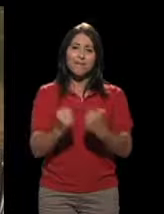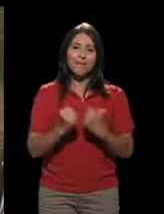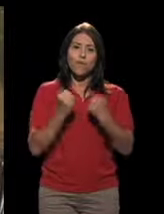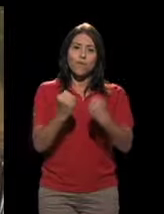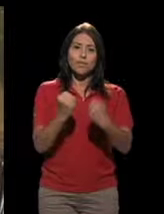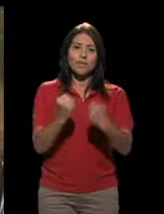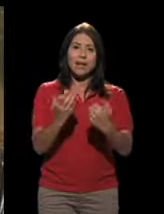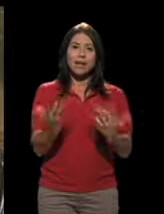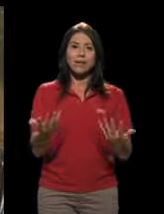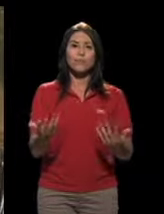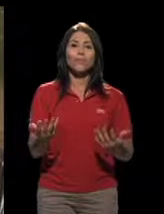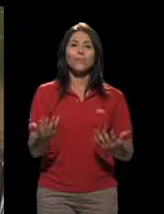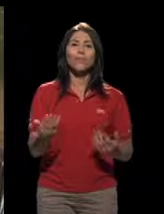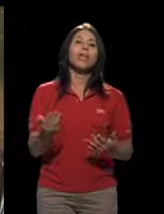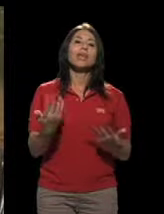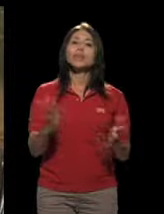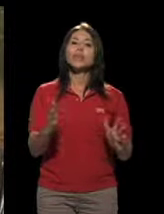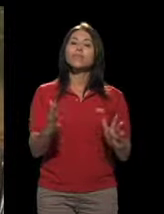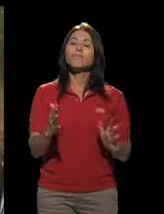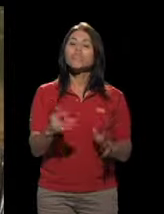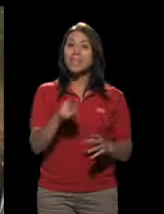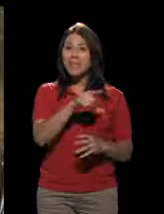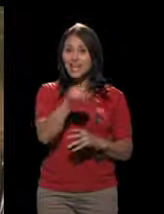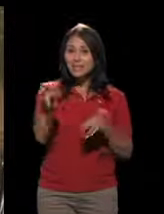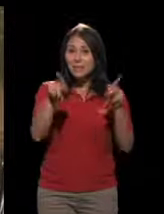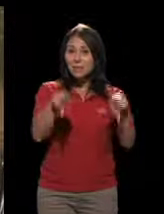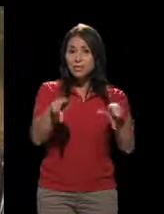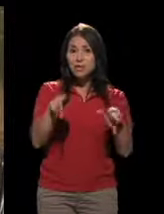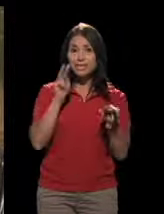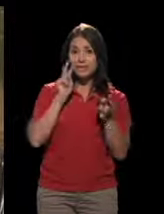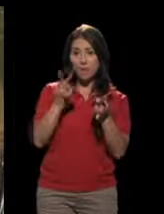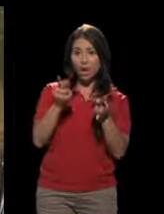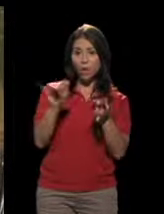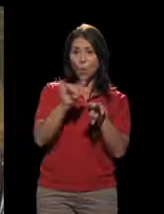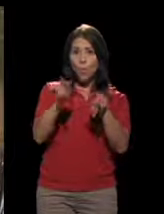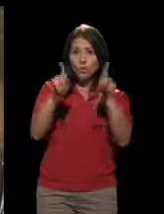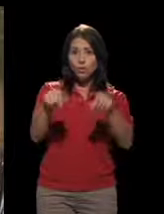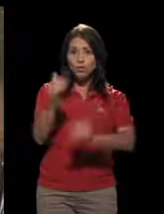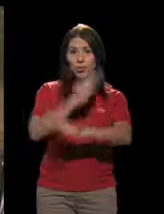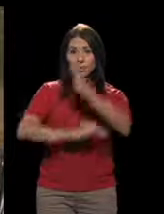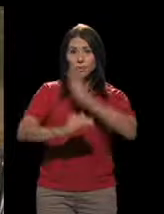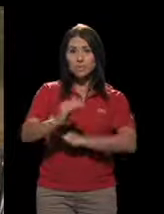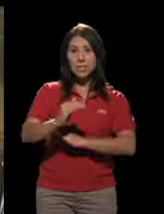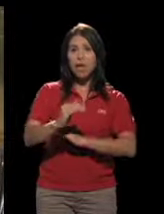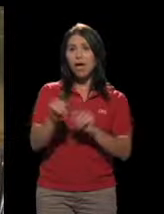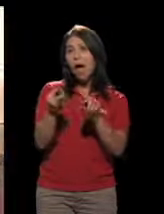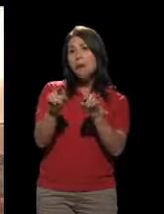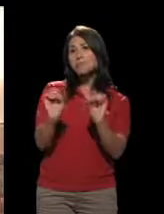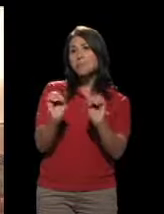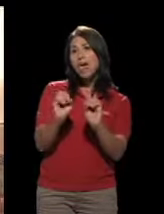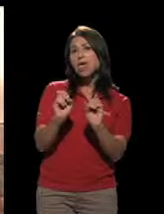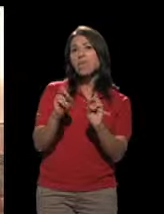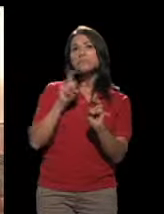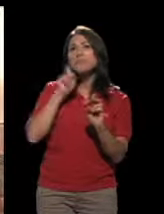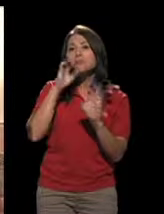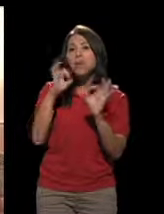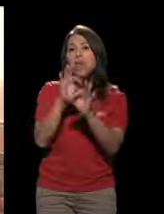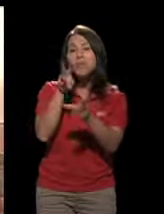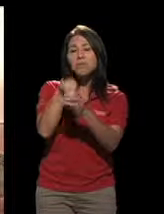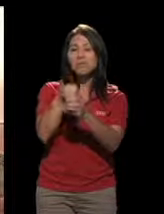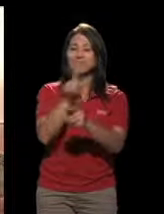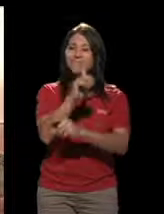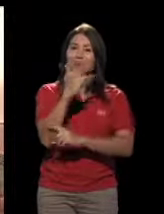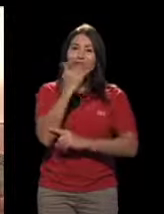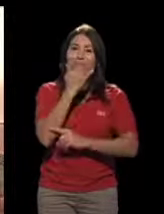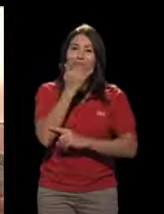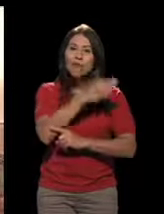Y en este sentido, por supuesto que el que sean vistos las personas con discapacidad como personas asexuales es un error grave